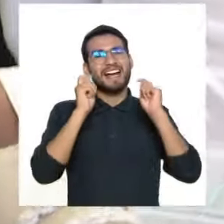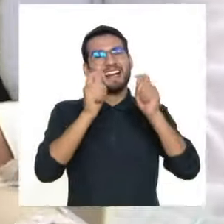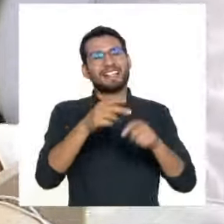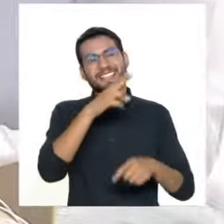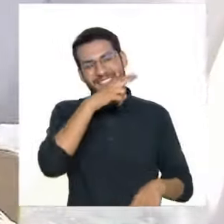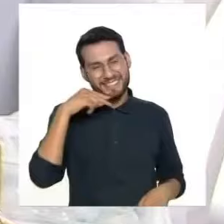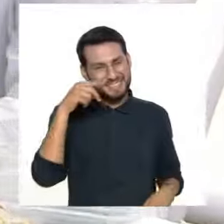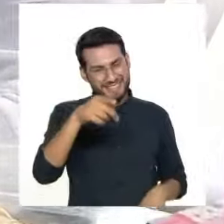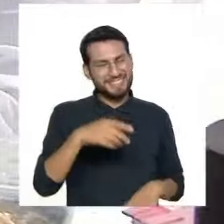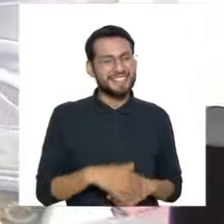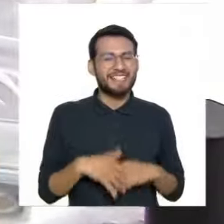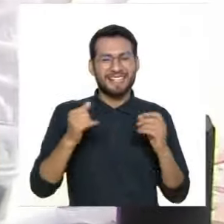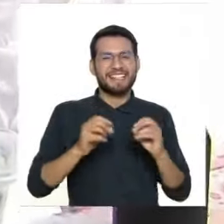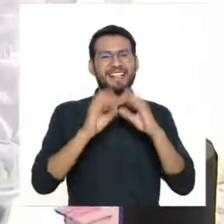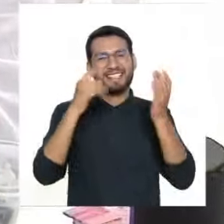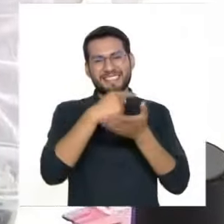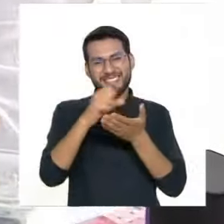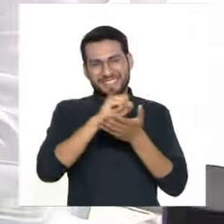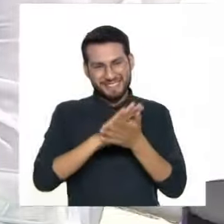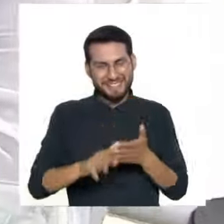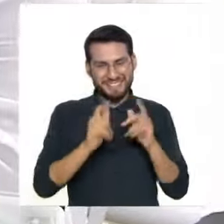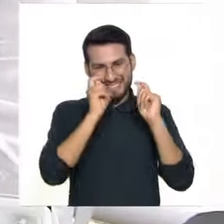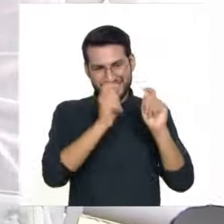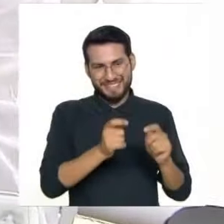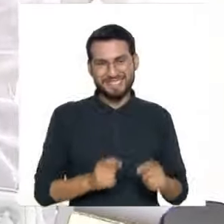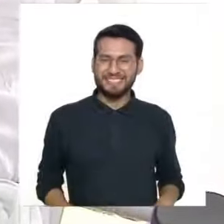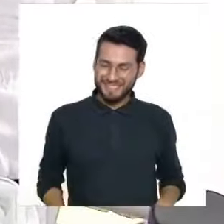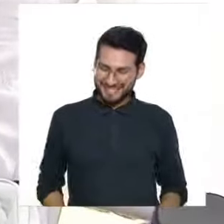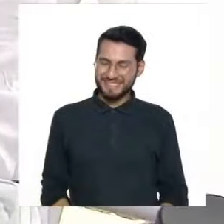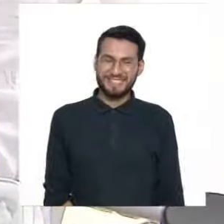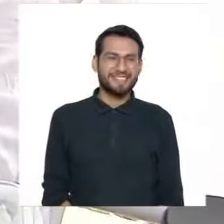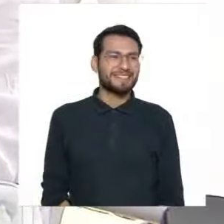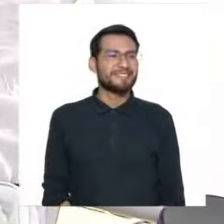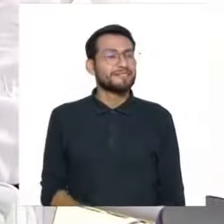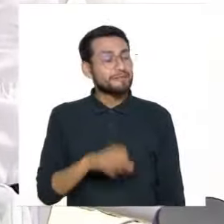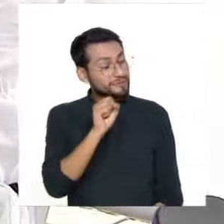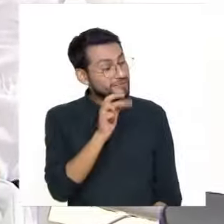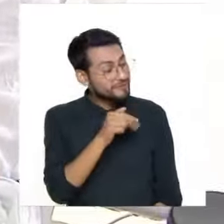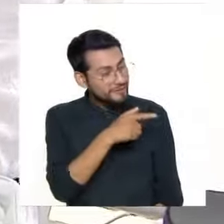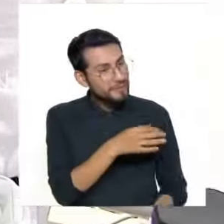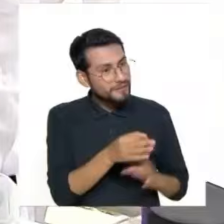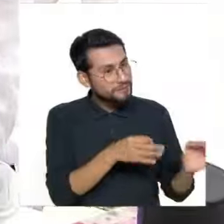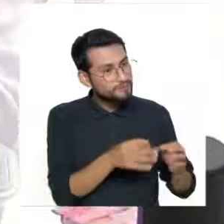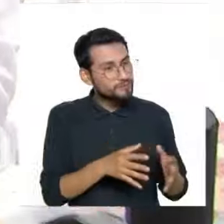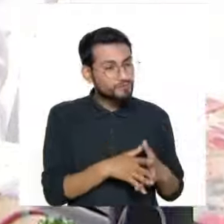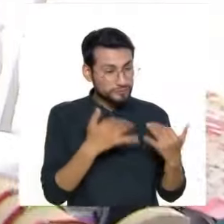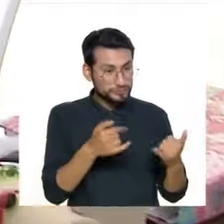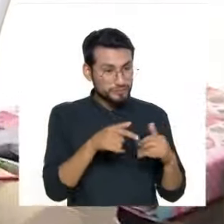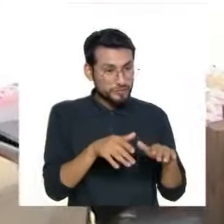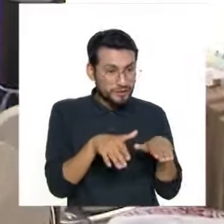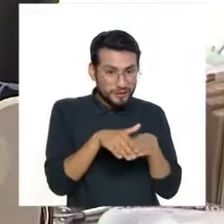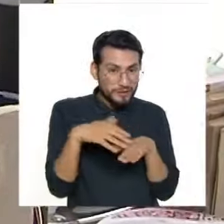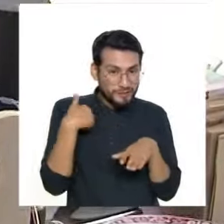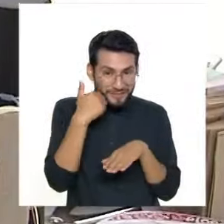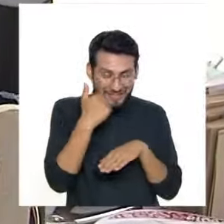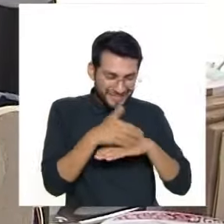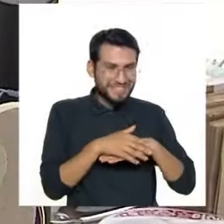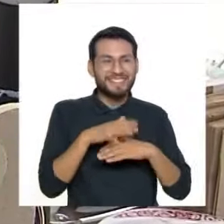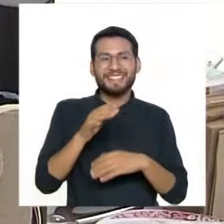nicolasa por por el día de semana santa por un regalo quiero hacérselo Sara por favor cuéntanos Mientras que tapamos tapamos mi vergüenza